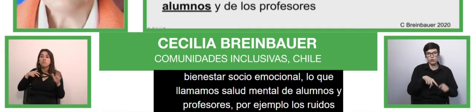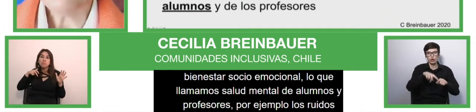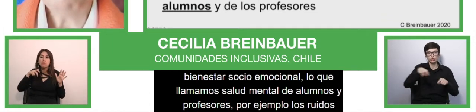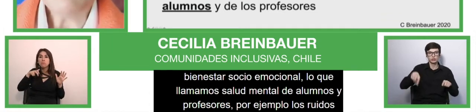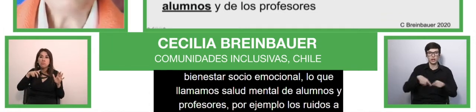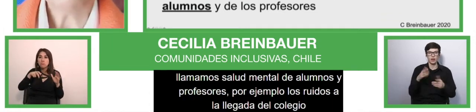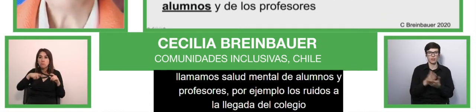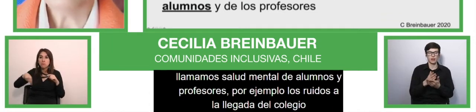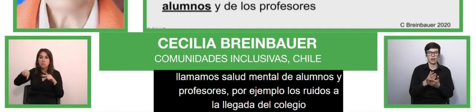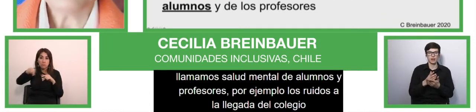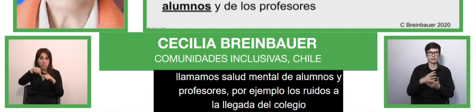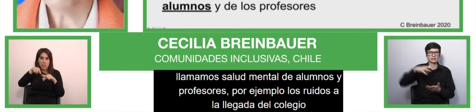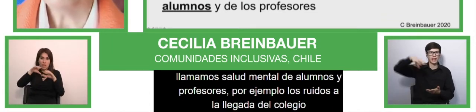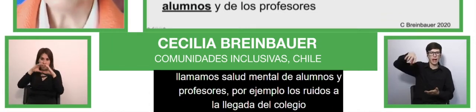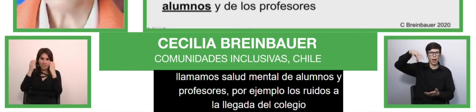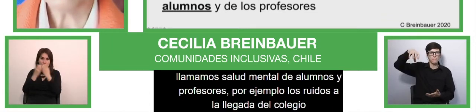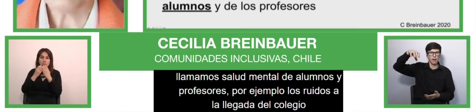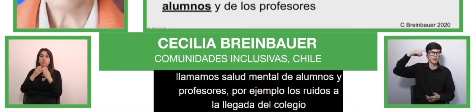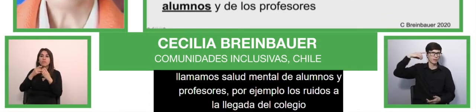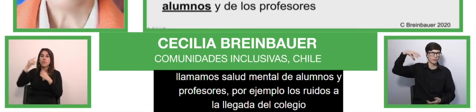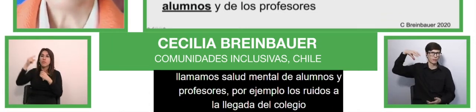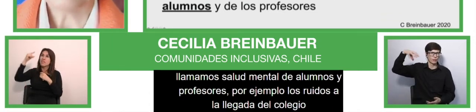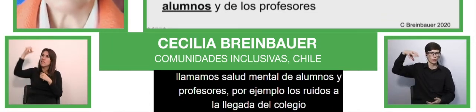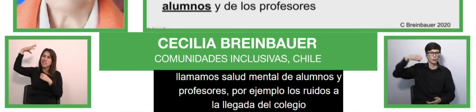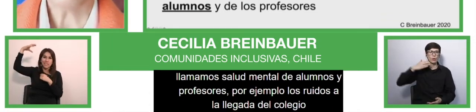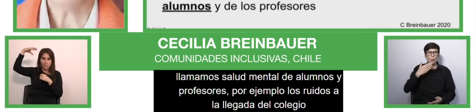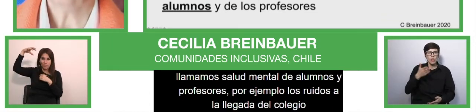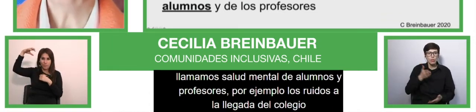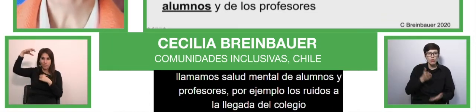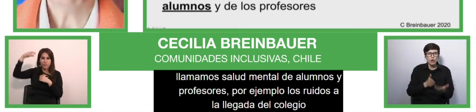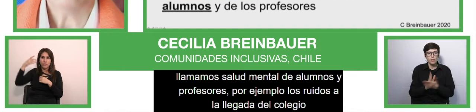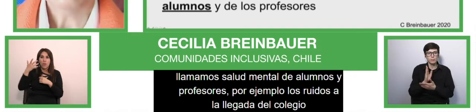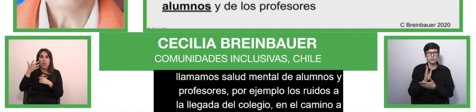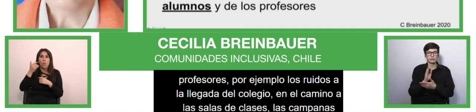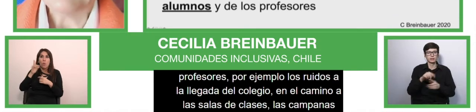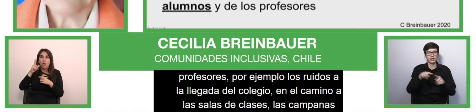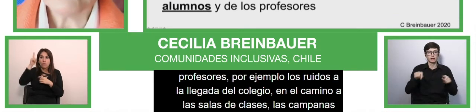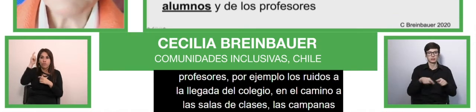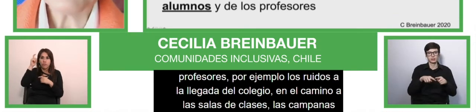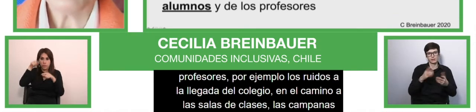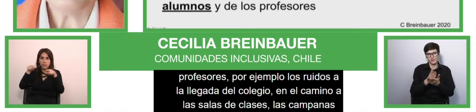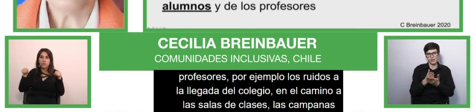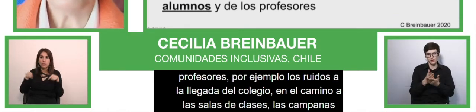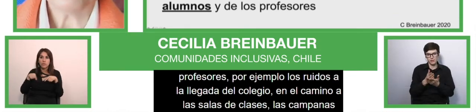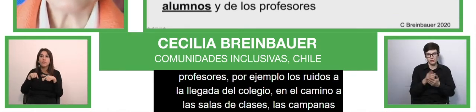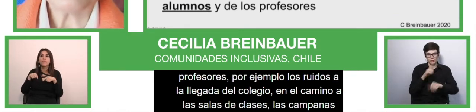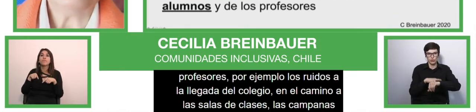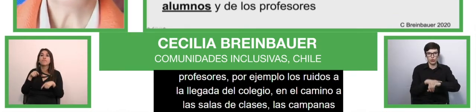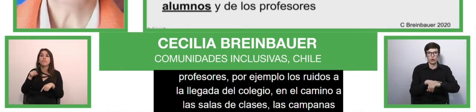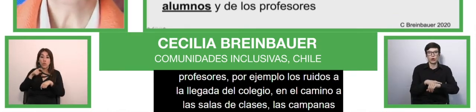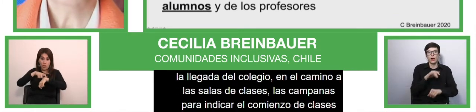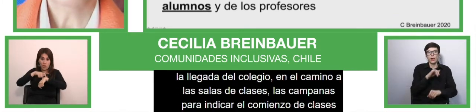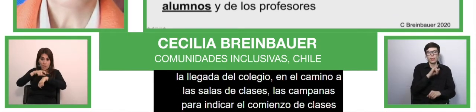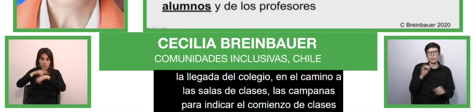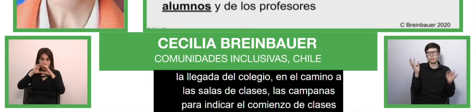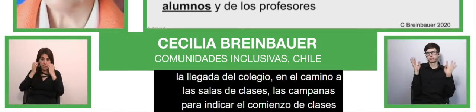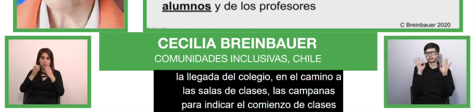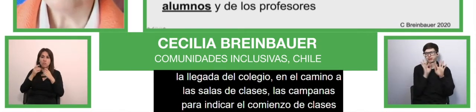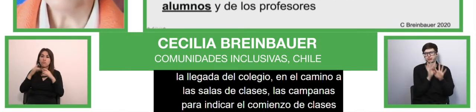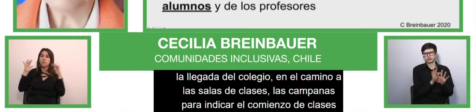las campanas para indicar el comienzo las salas de las clases las aglomeraciones en los casinos